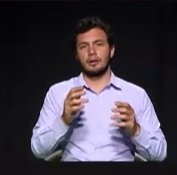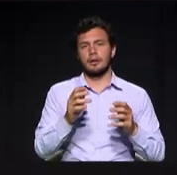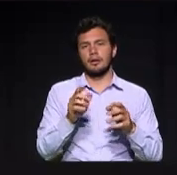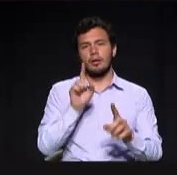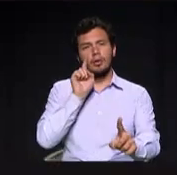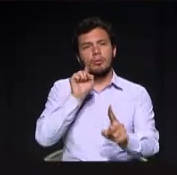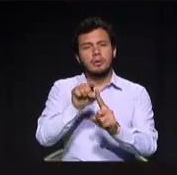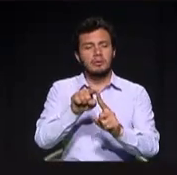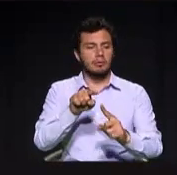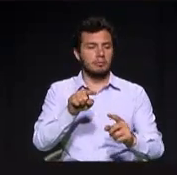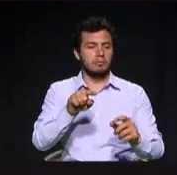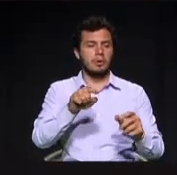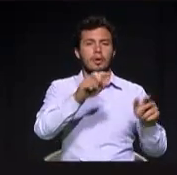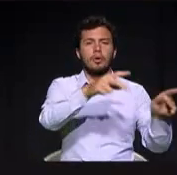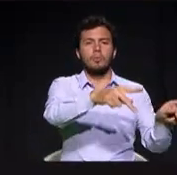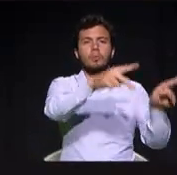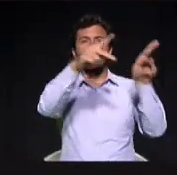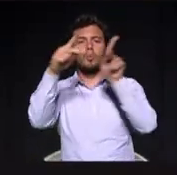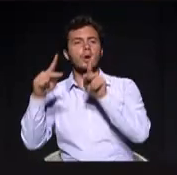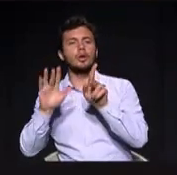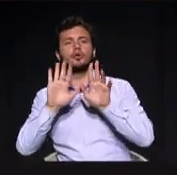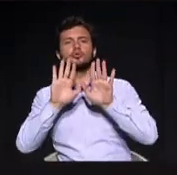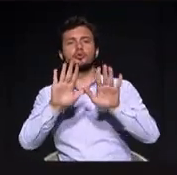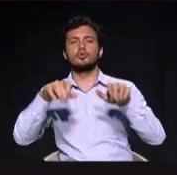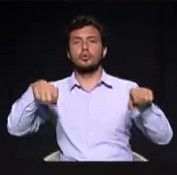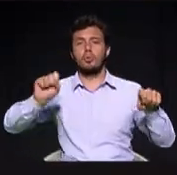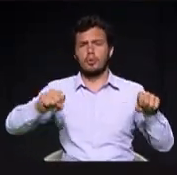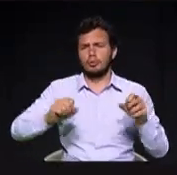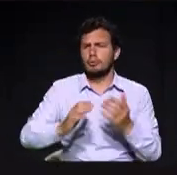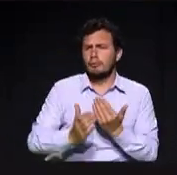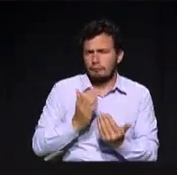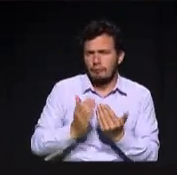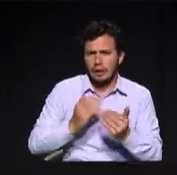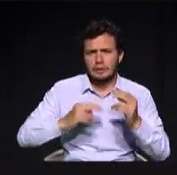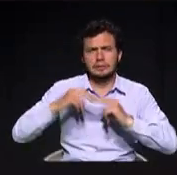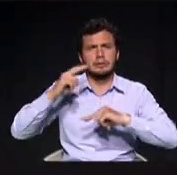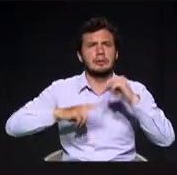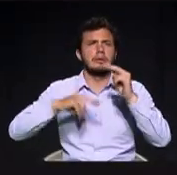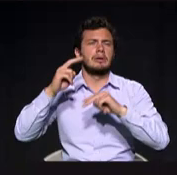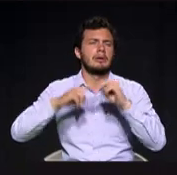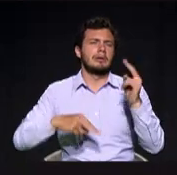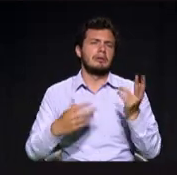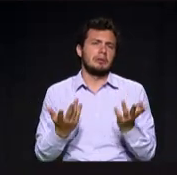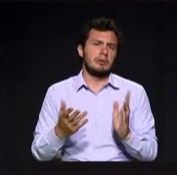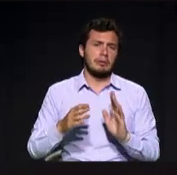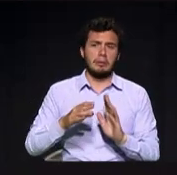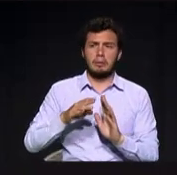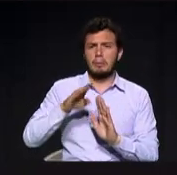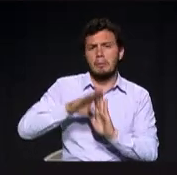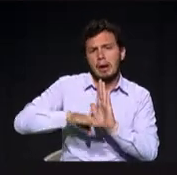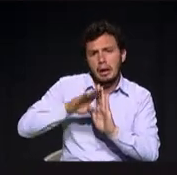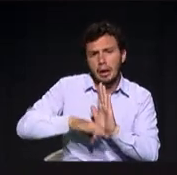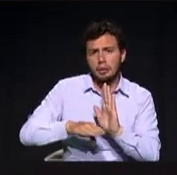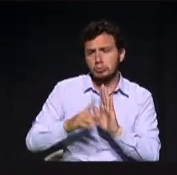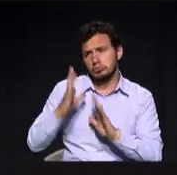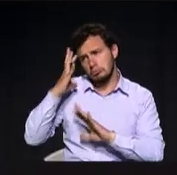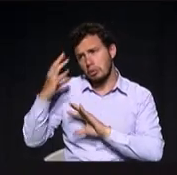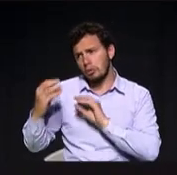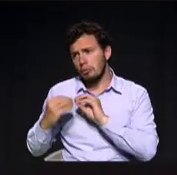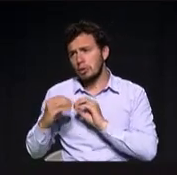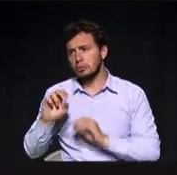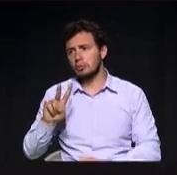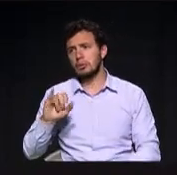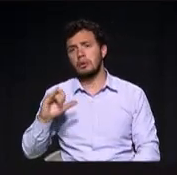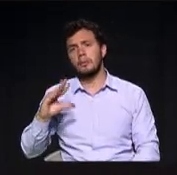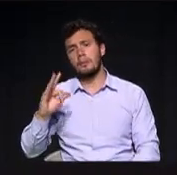en donde son fáciles de construir no son costosos estoy con víctor más bicicletas